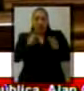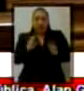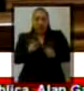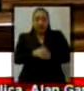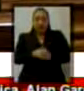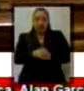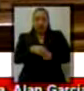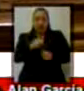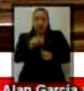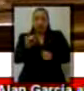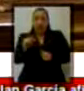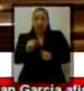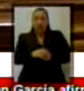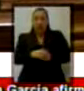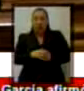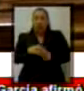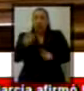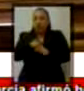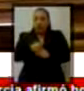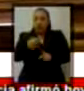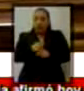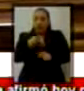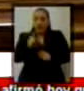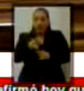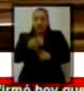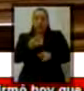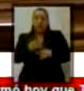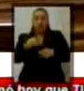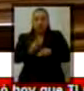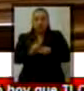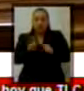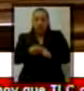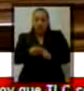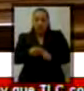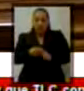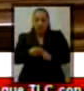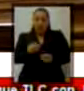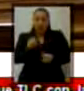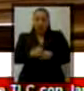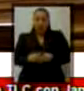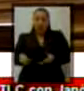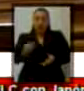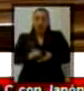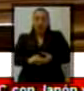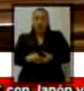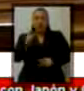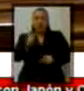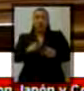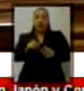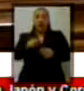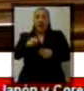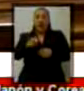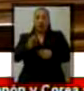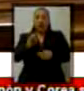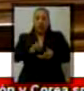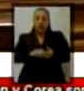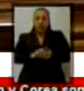Esos pocos golpes, esos pocos insultos ya se convierten en más agresiones,